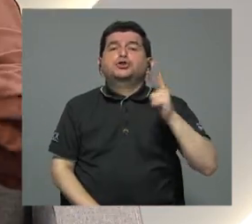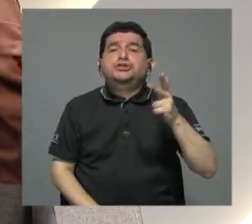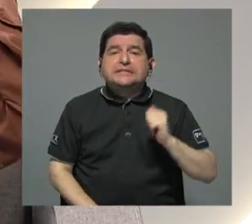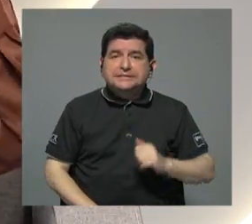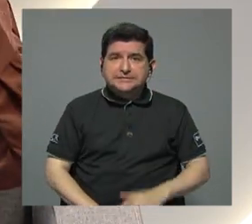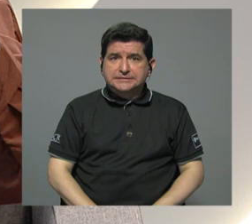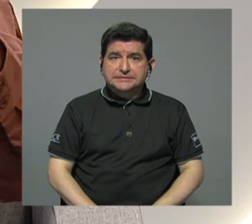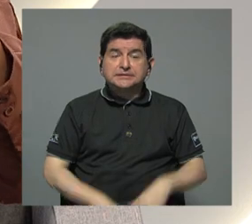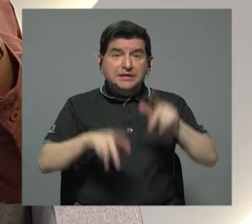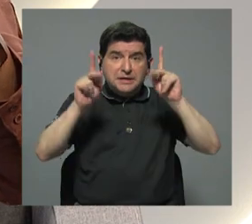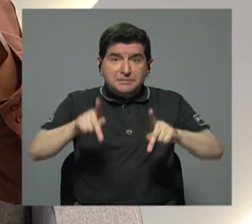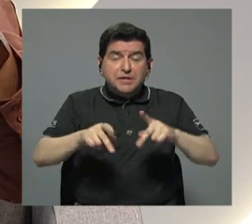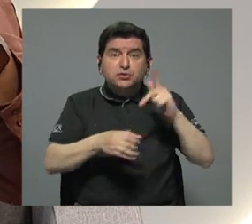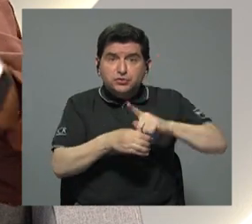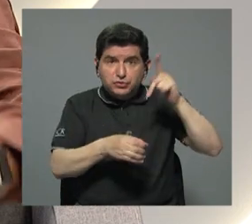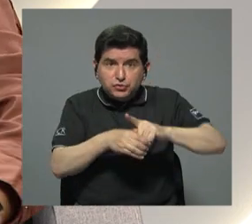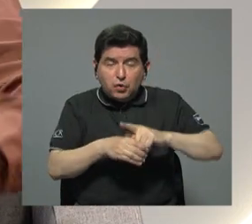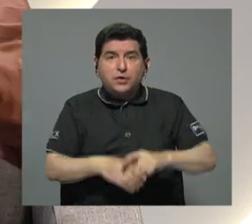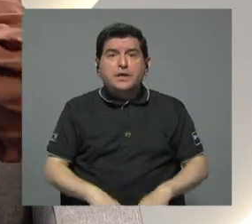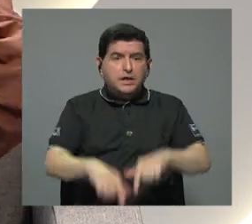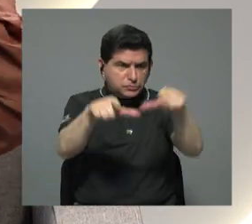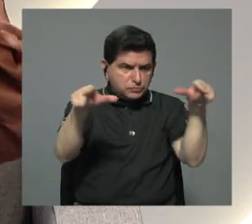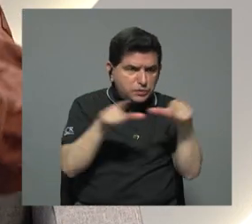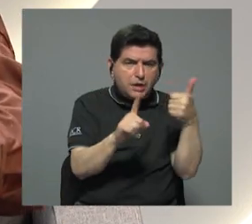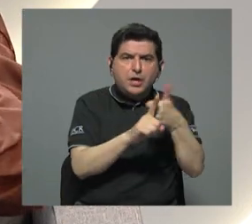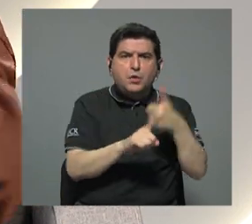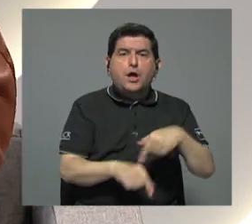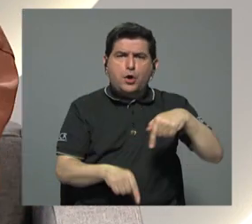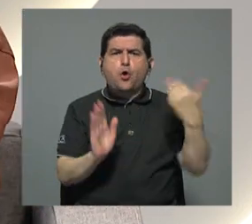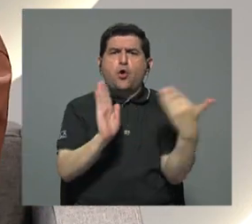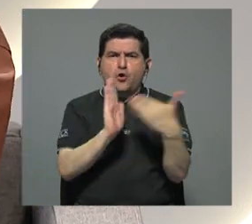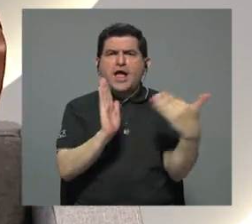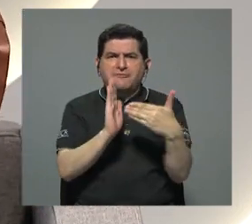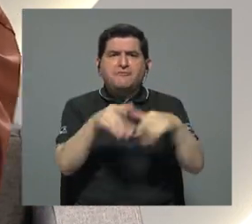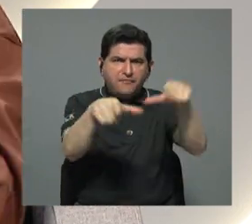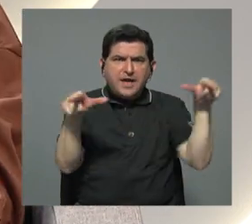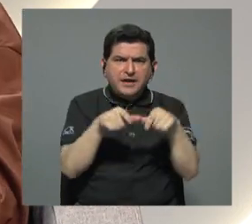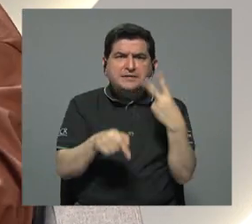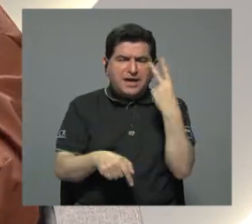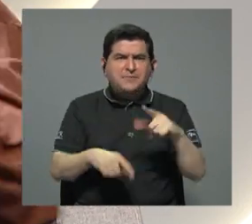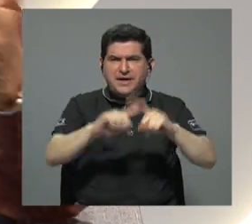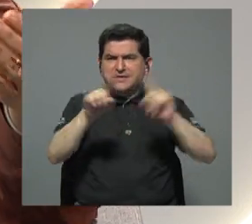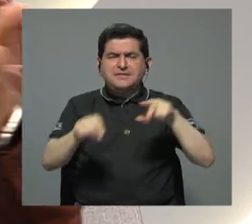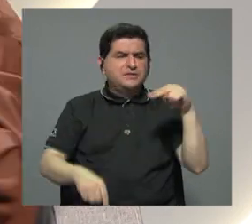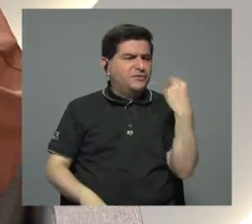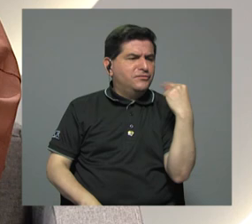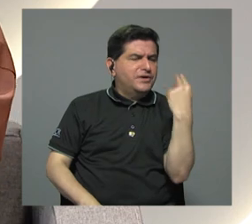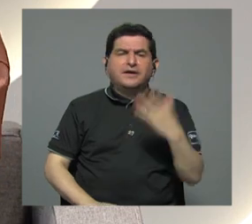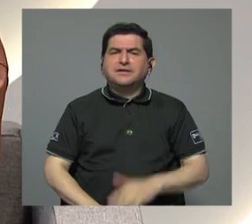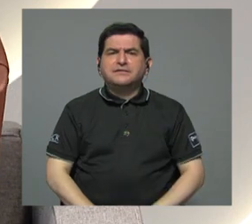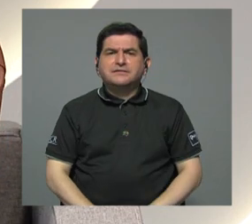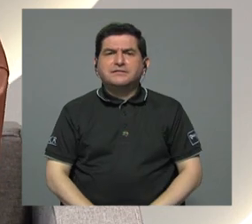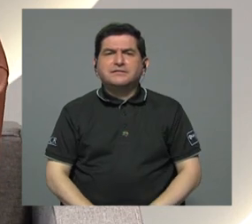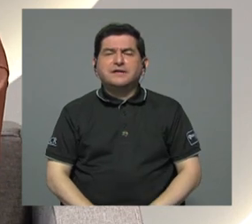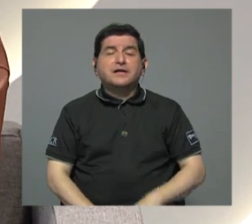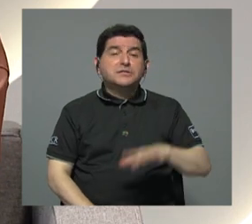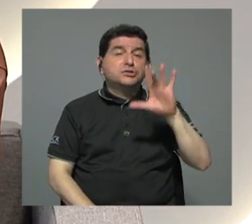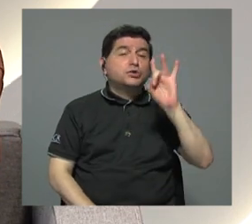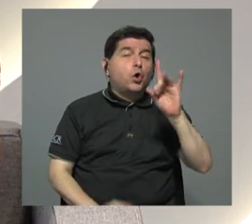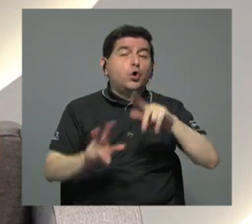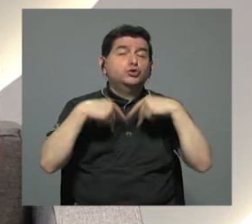hablando y gente que está participando a nivel local vea esto a nivel local aquí vemos las distintas noticias hay al menos ocho